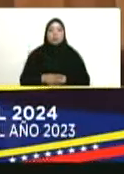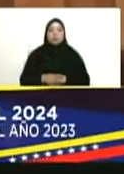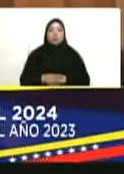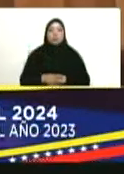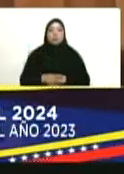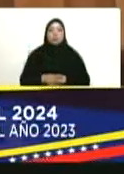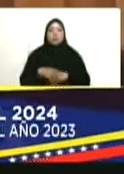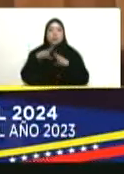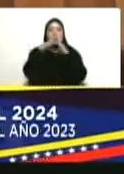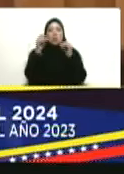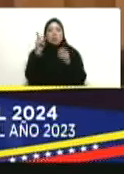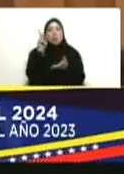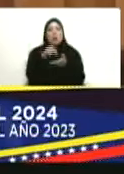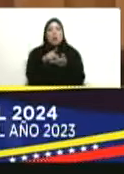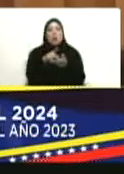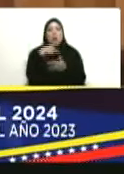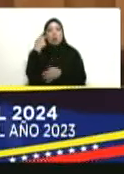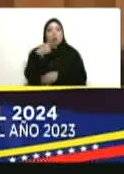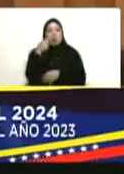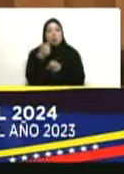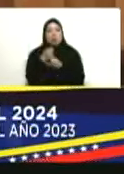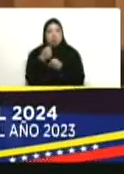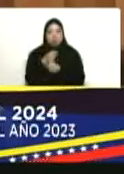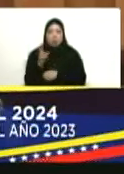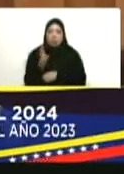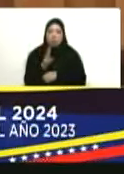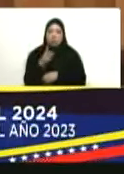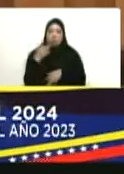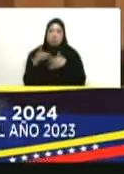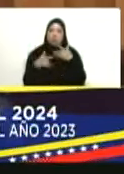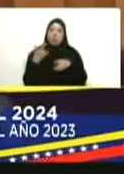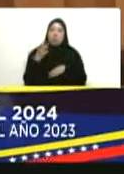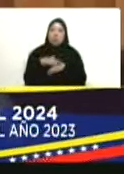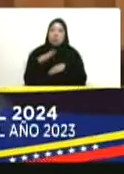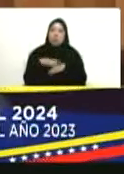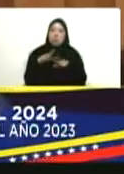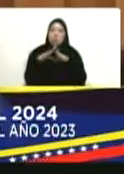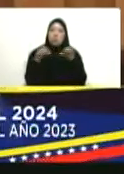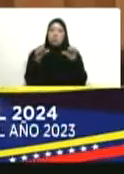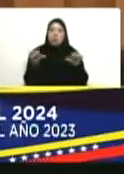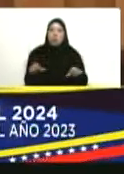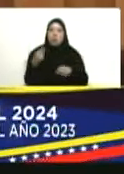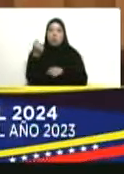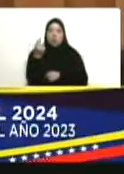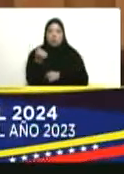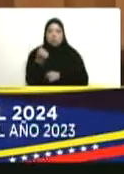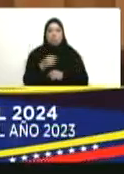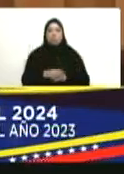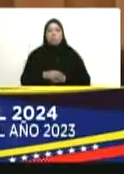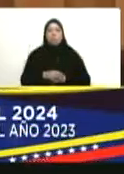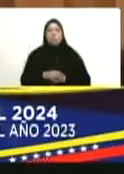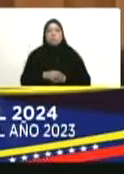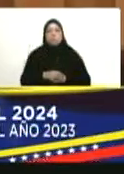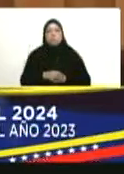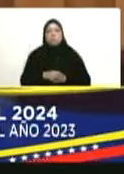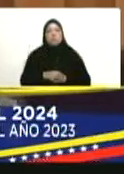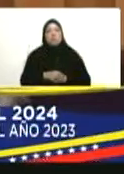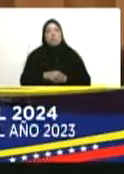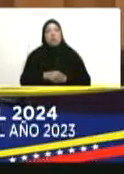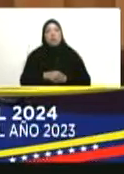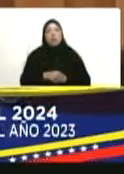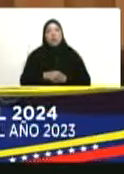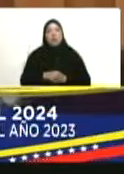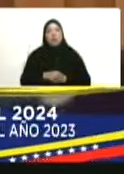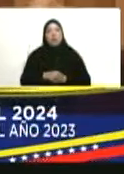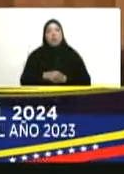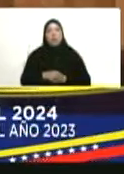de todos los partidos. Allí están convocados todos los sectores económicos, porque nosotros tenemos